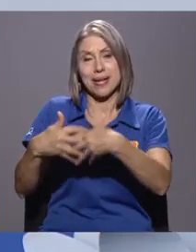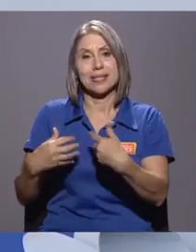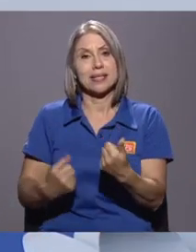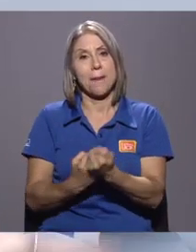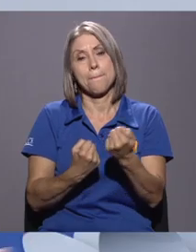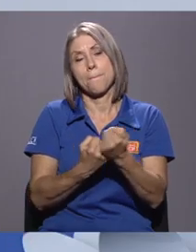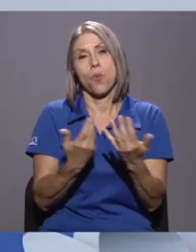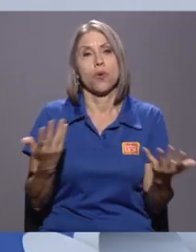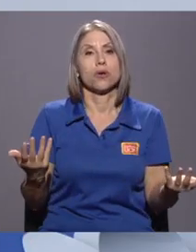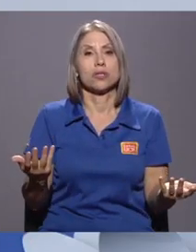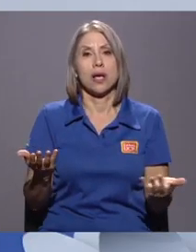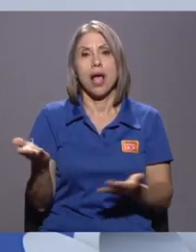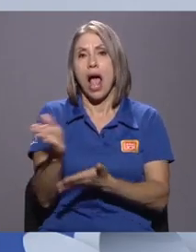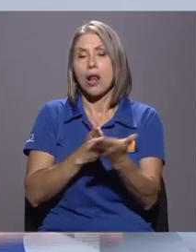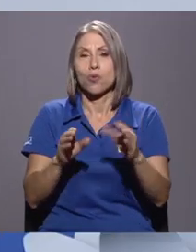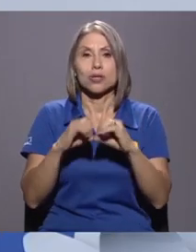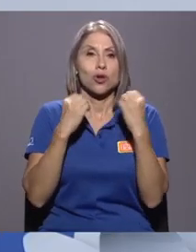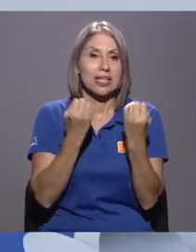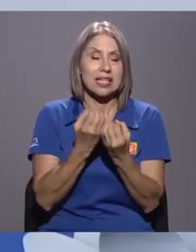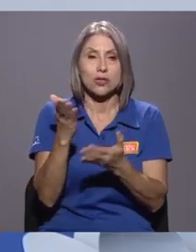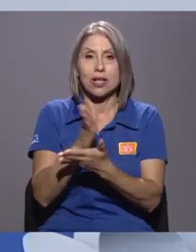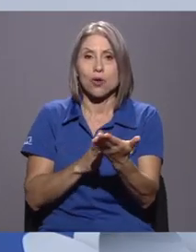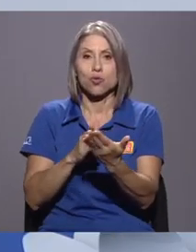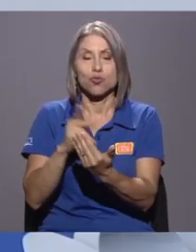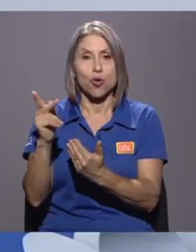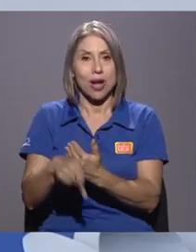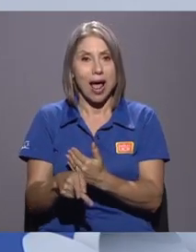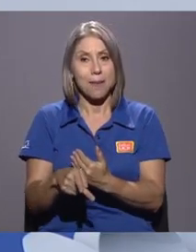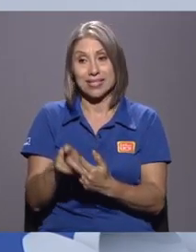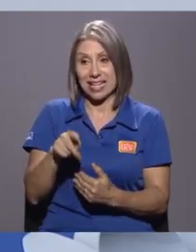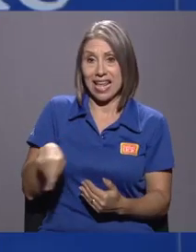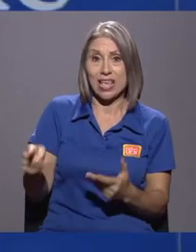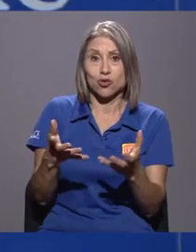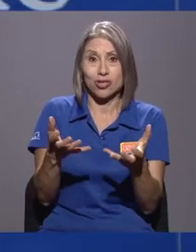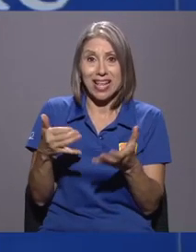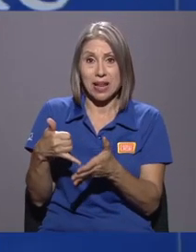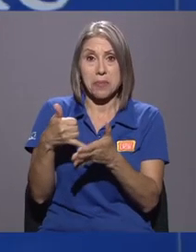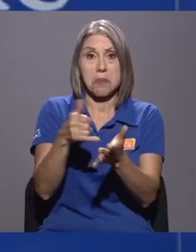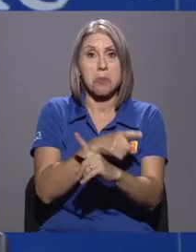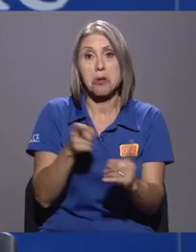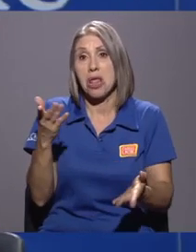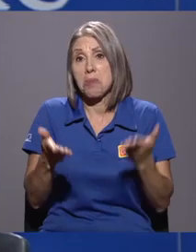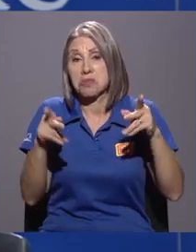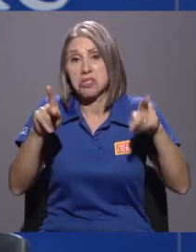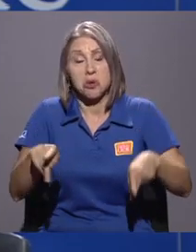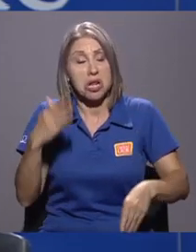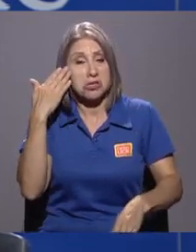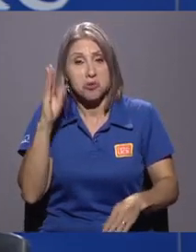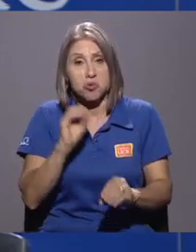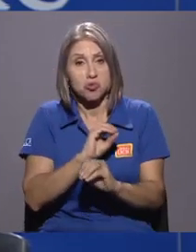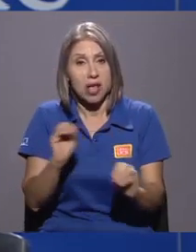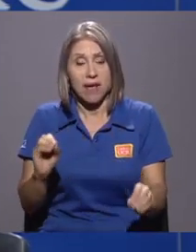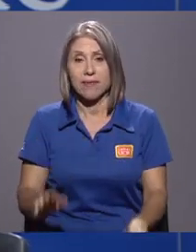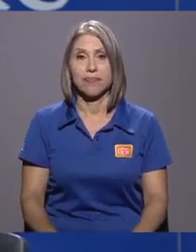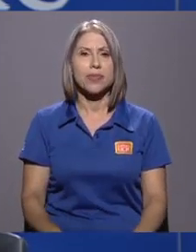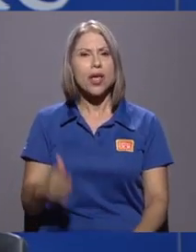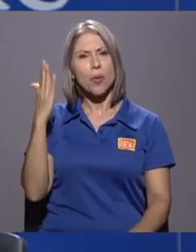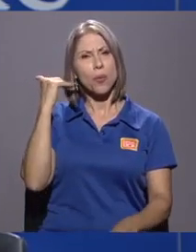organizaciones o programas que se postulan y que no son conocidos porque llama la atención porque la escuela de